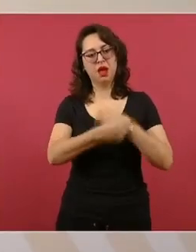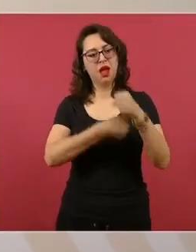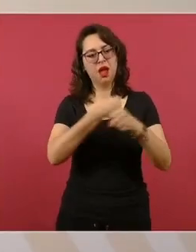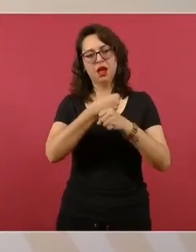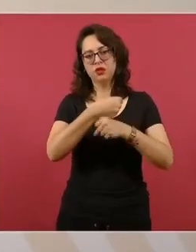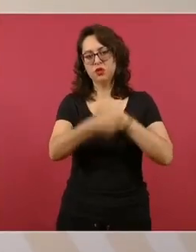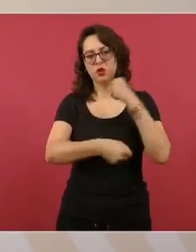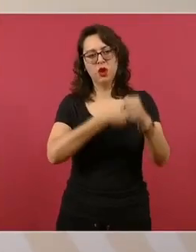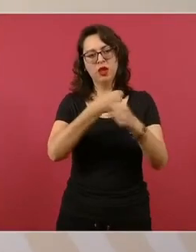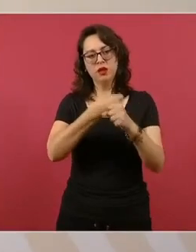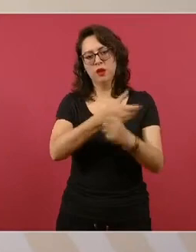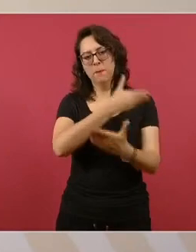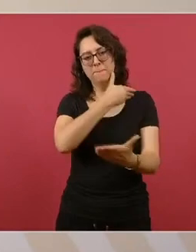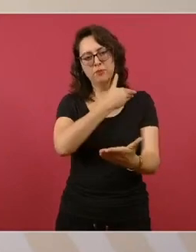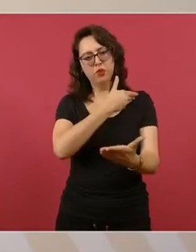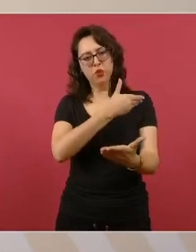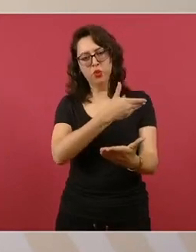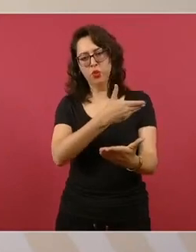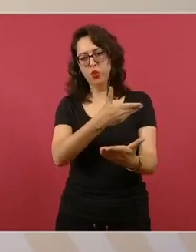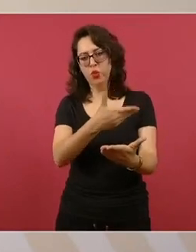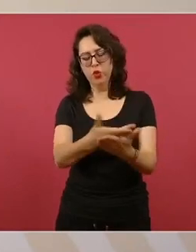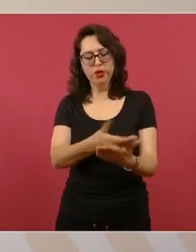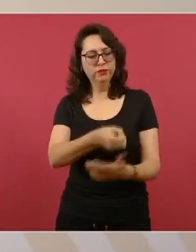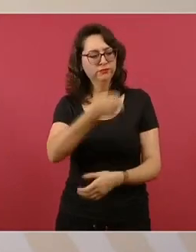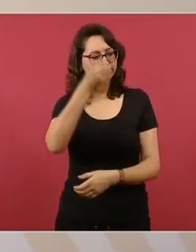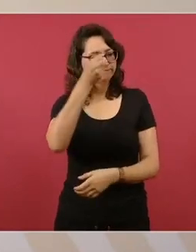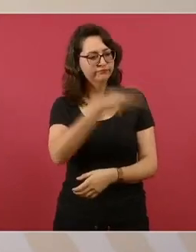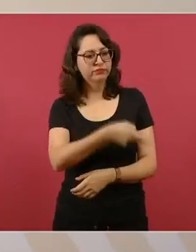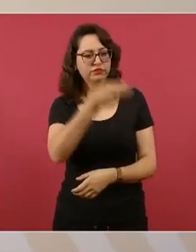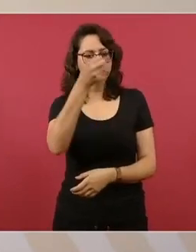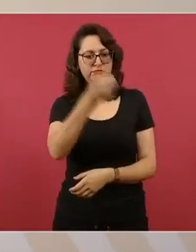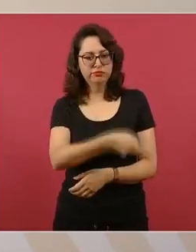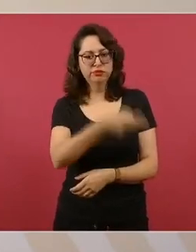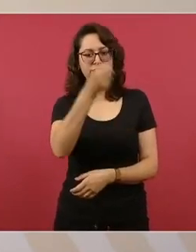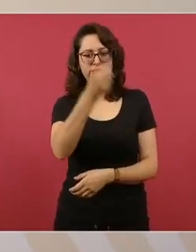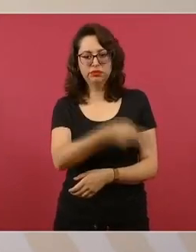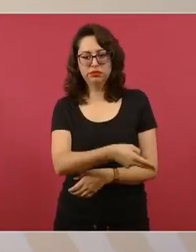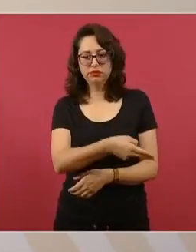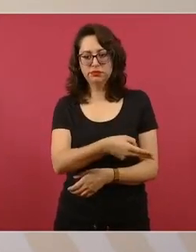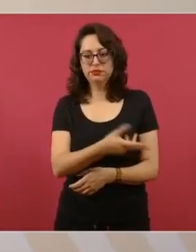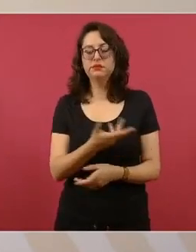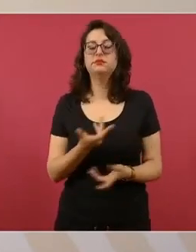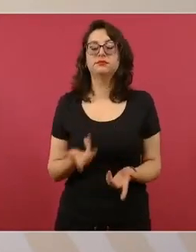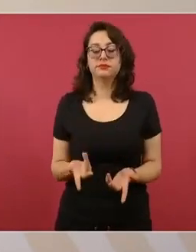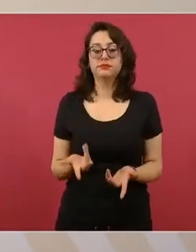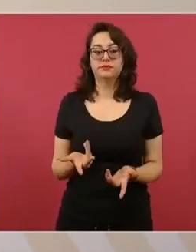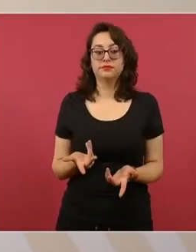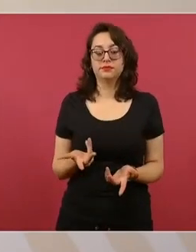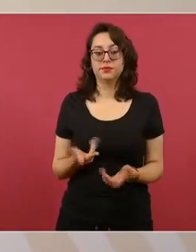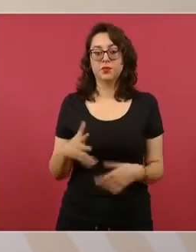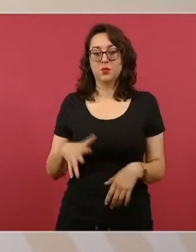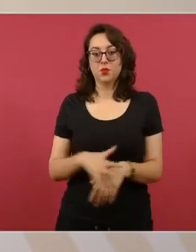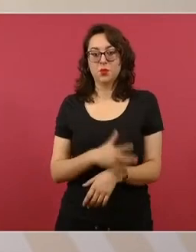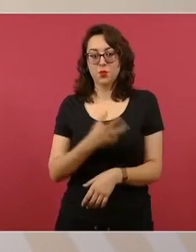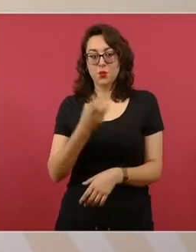También un poco de la inconformidad que hay ahora, en buena medida,